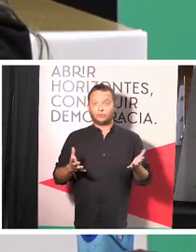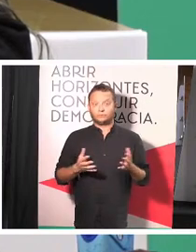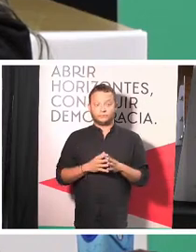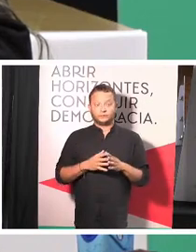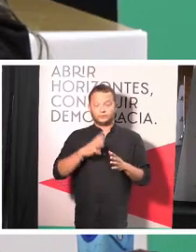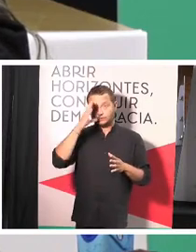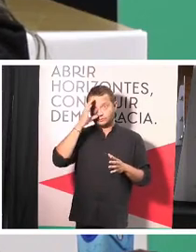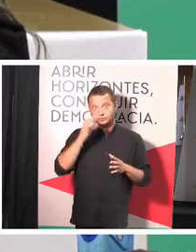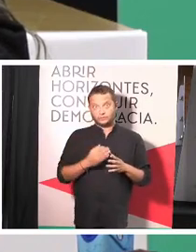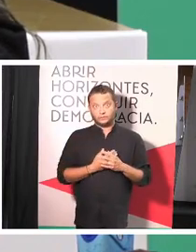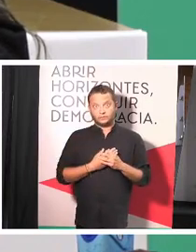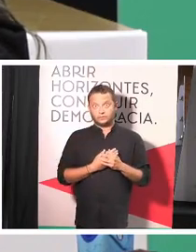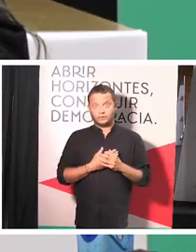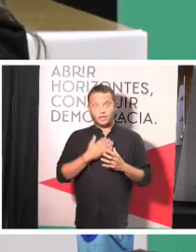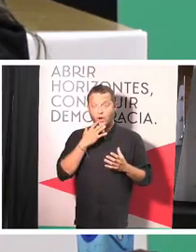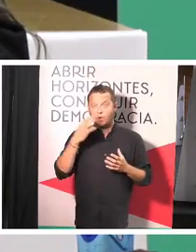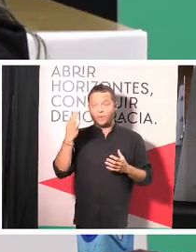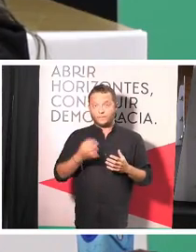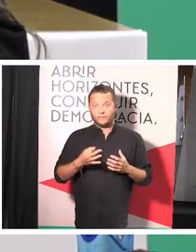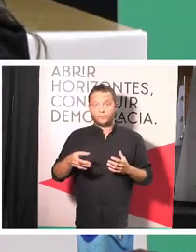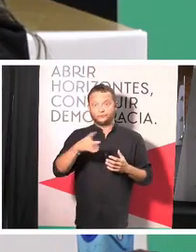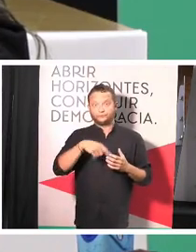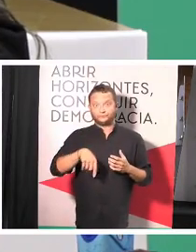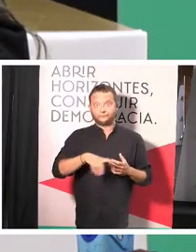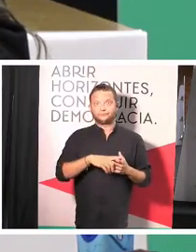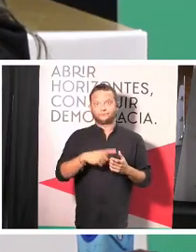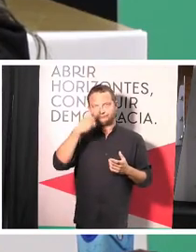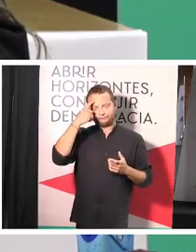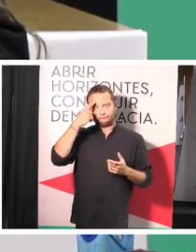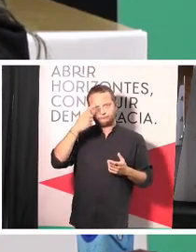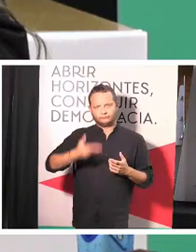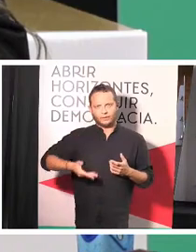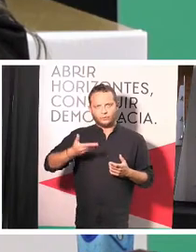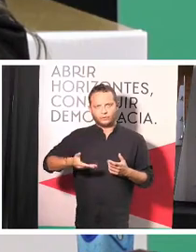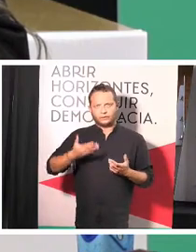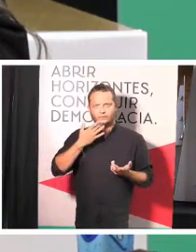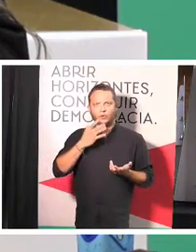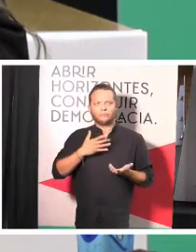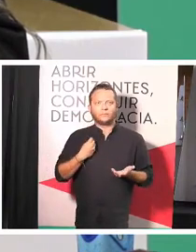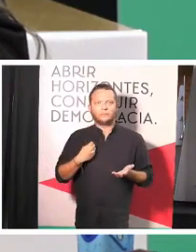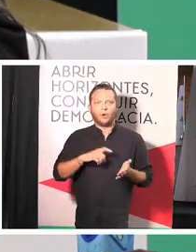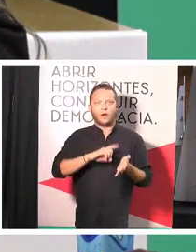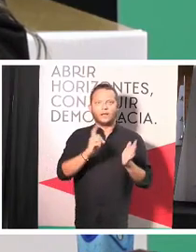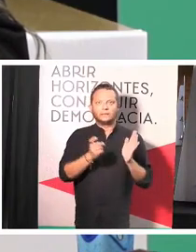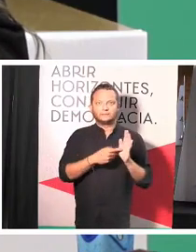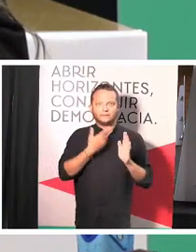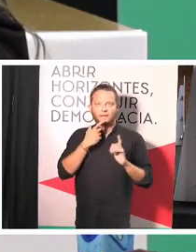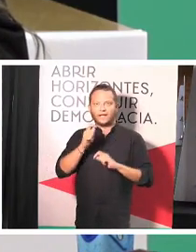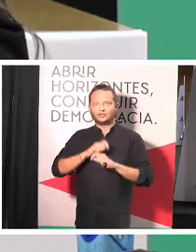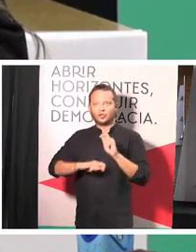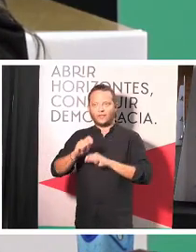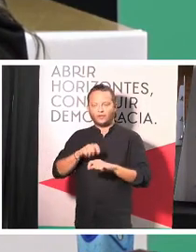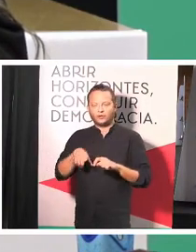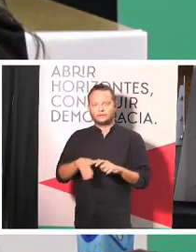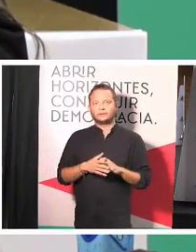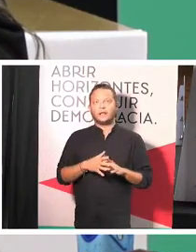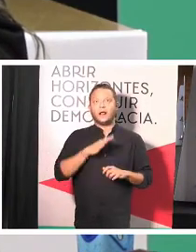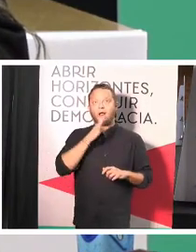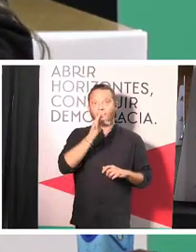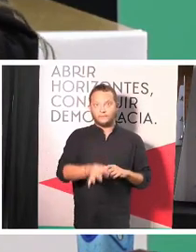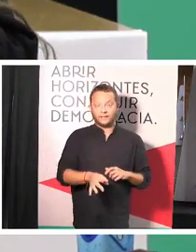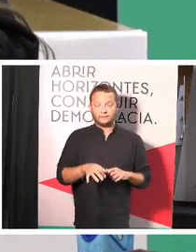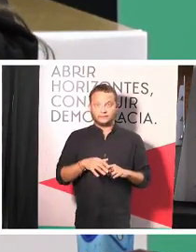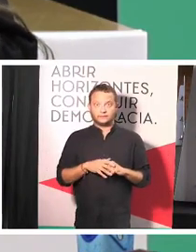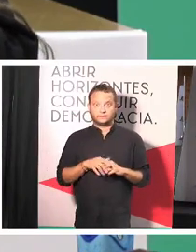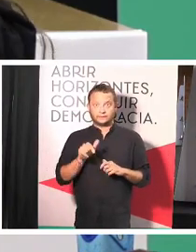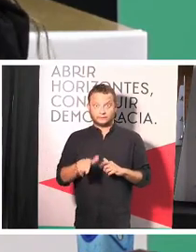Creo que esto es algo a tener también en importancia de cara a quien legitimiza estas asociaciones. Además,